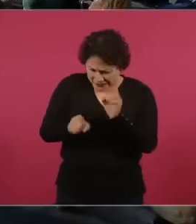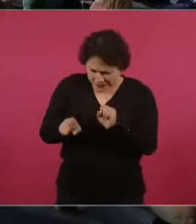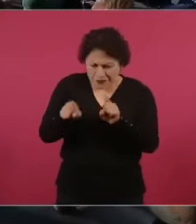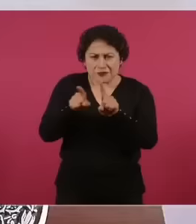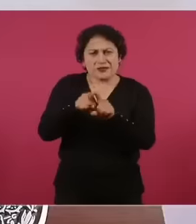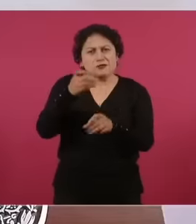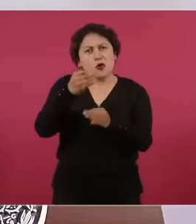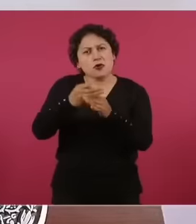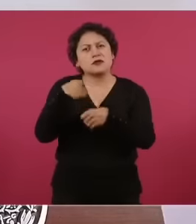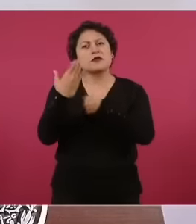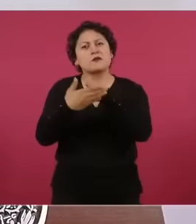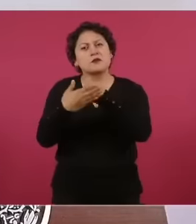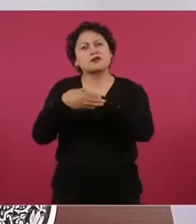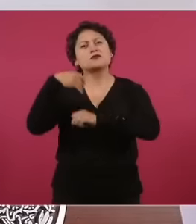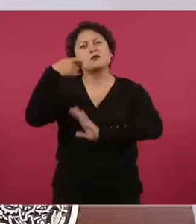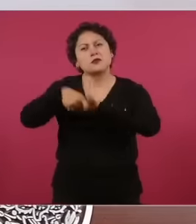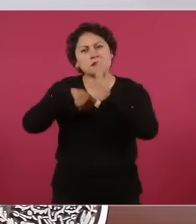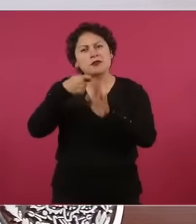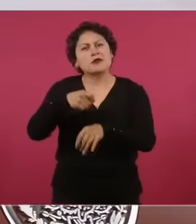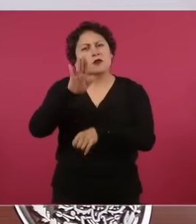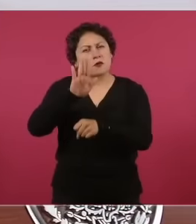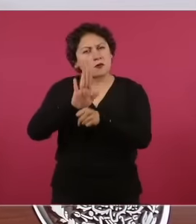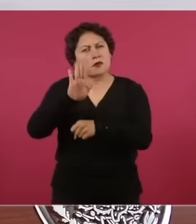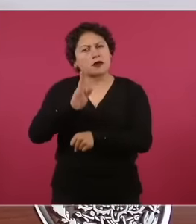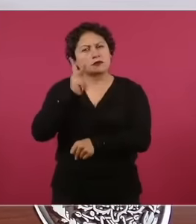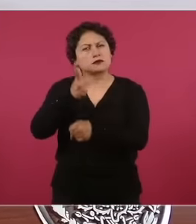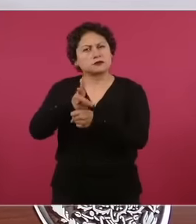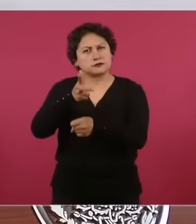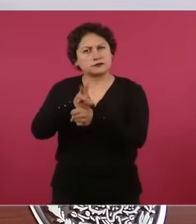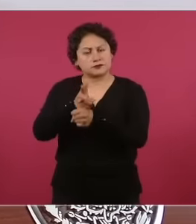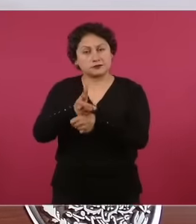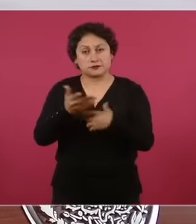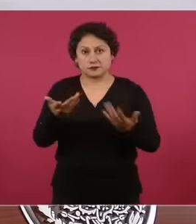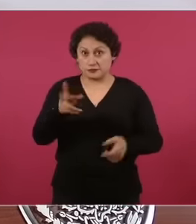sea, ¿cómo tejen las cimbras?